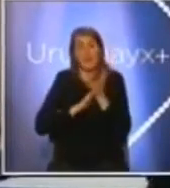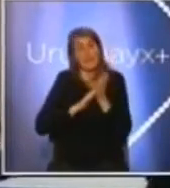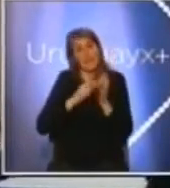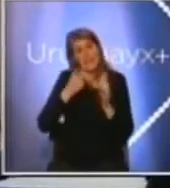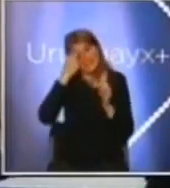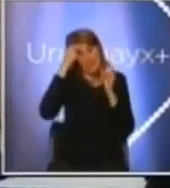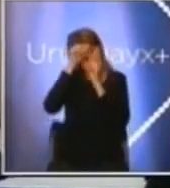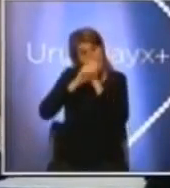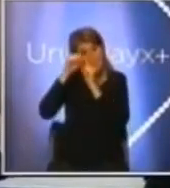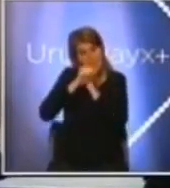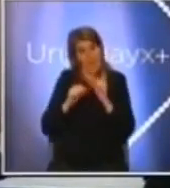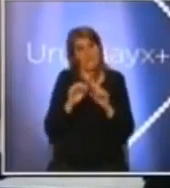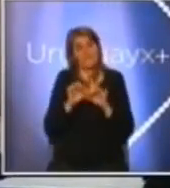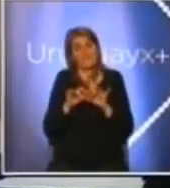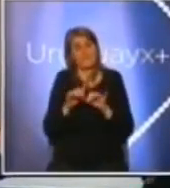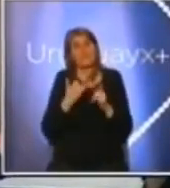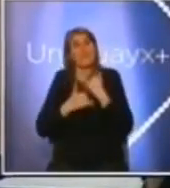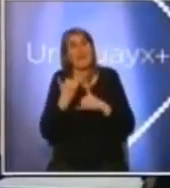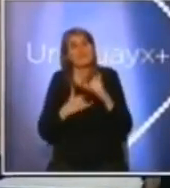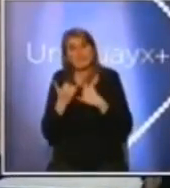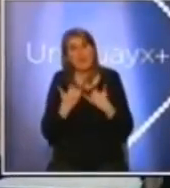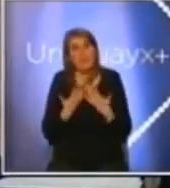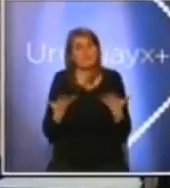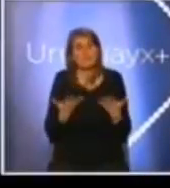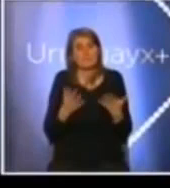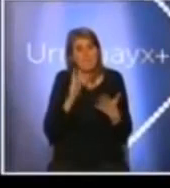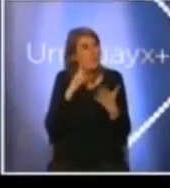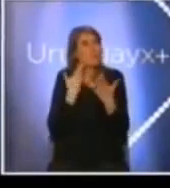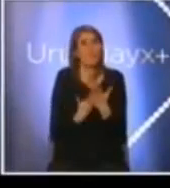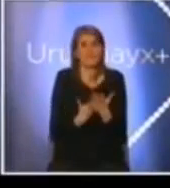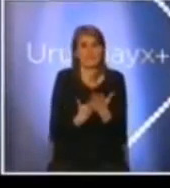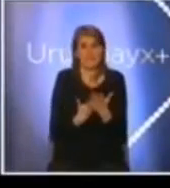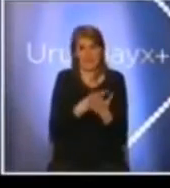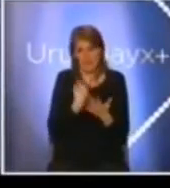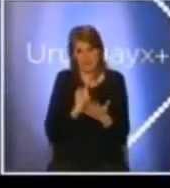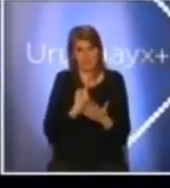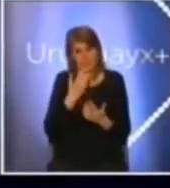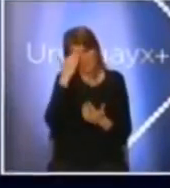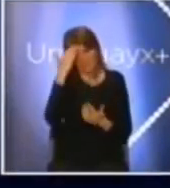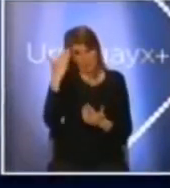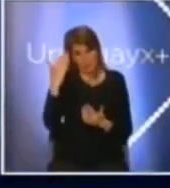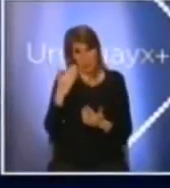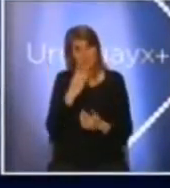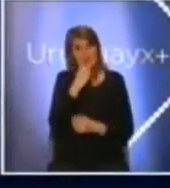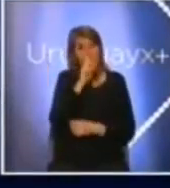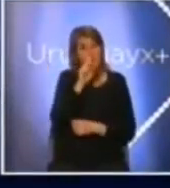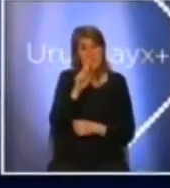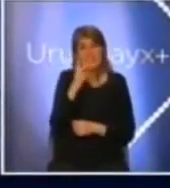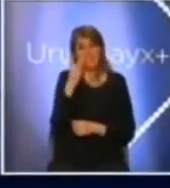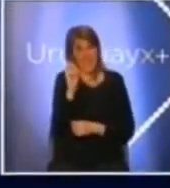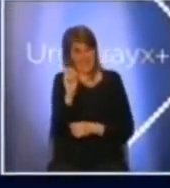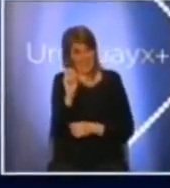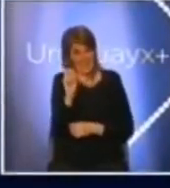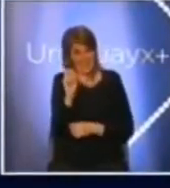información, ¿cuál es la propuesta de nuestra fuerza política? Para 2020, uruguayas y uruguayos,